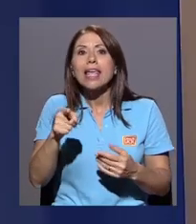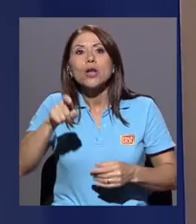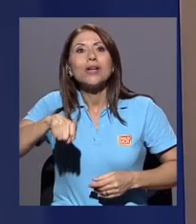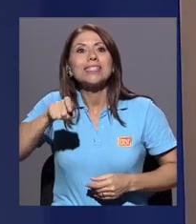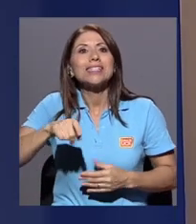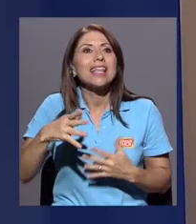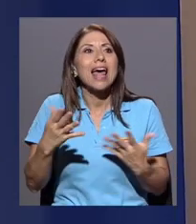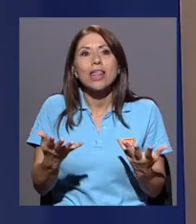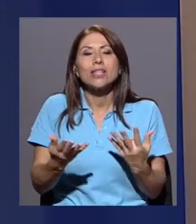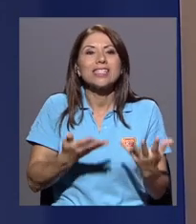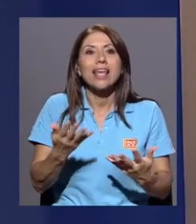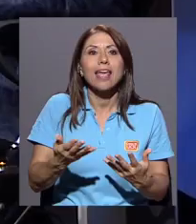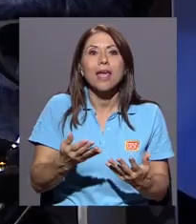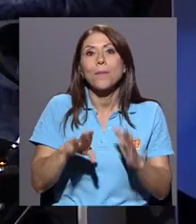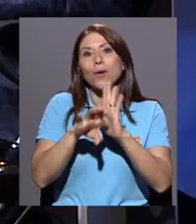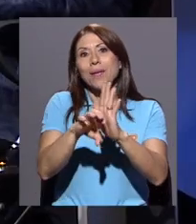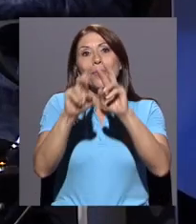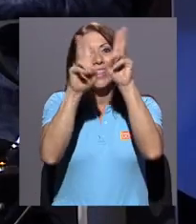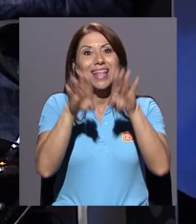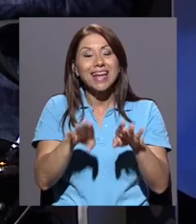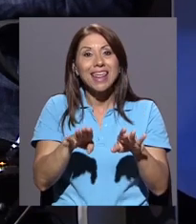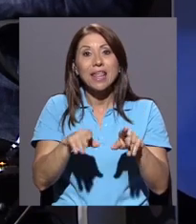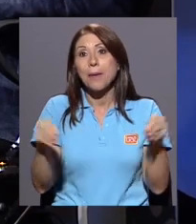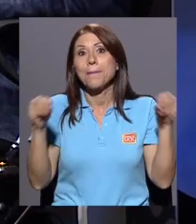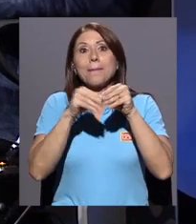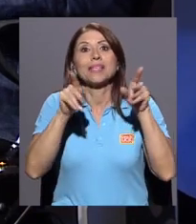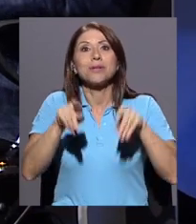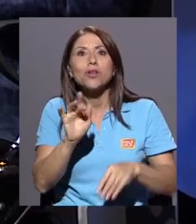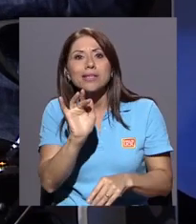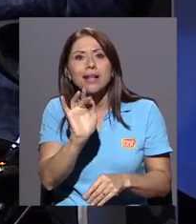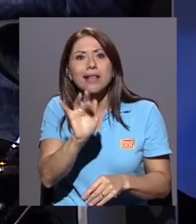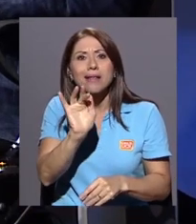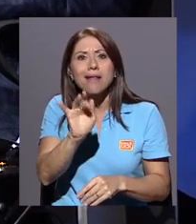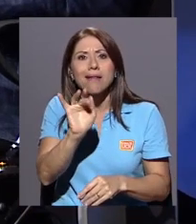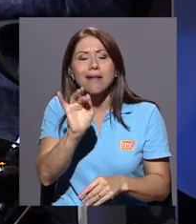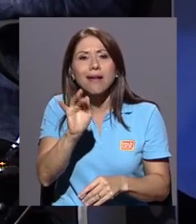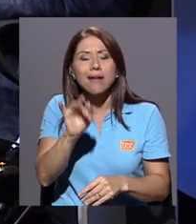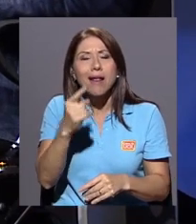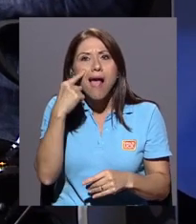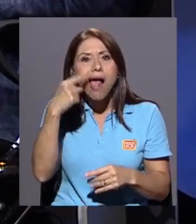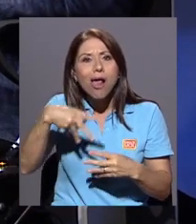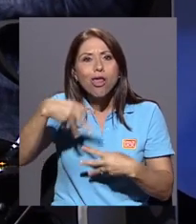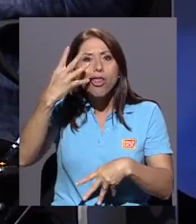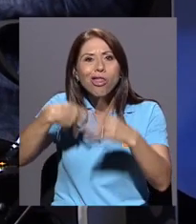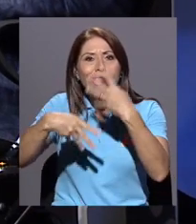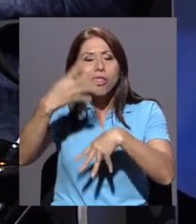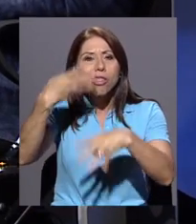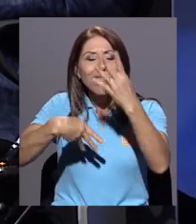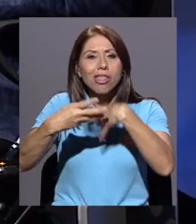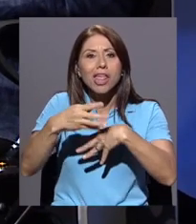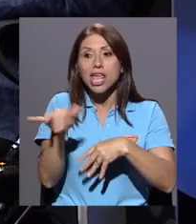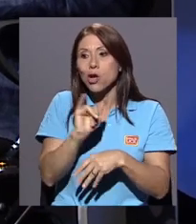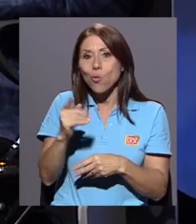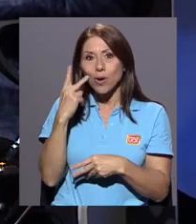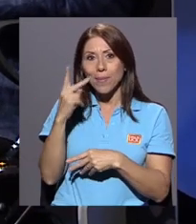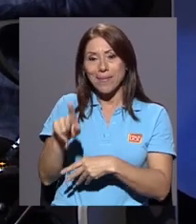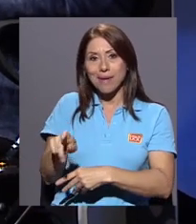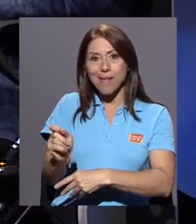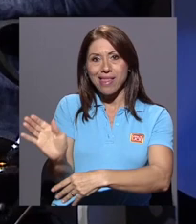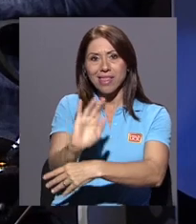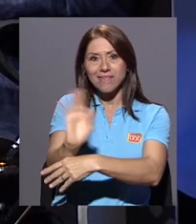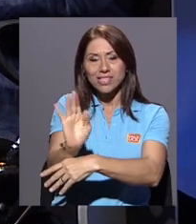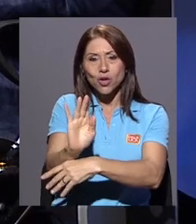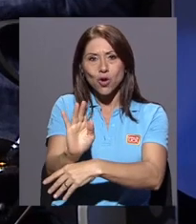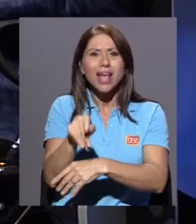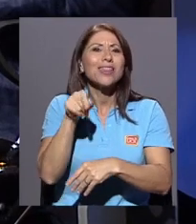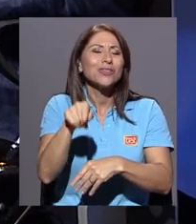manda es la cantidad de clics en Internet, así como el rating en televisión, de producir un periodismo,